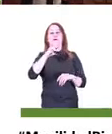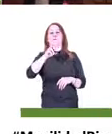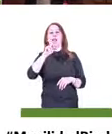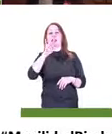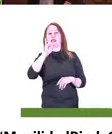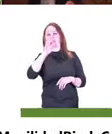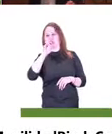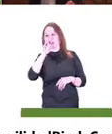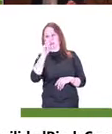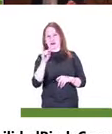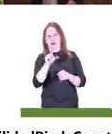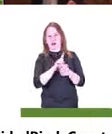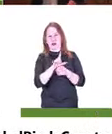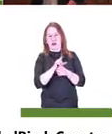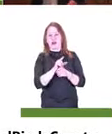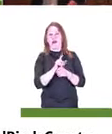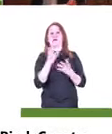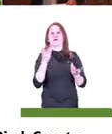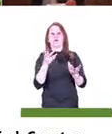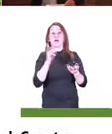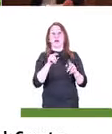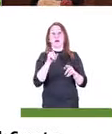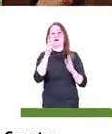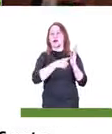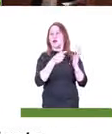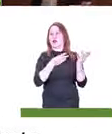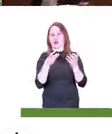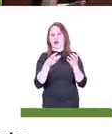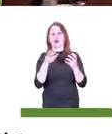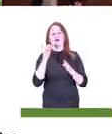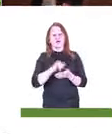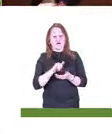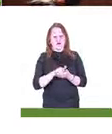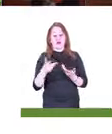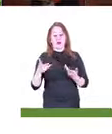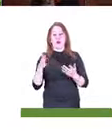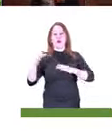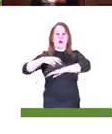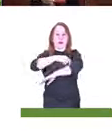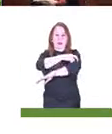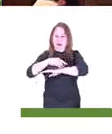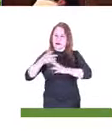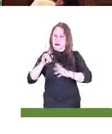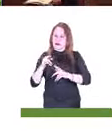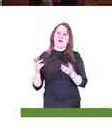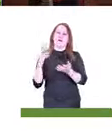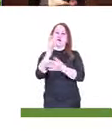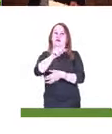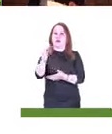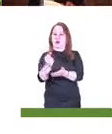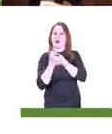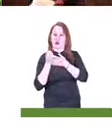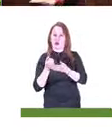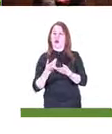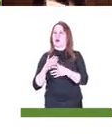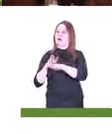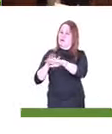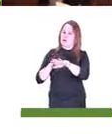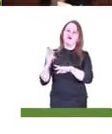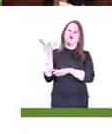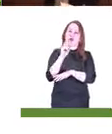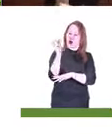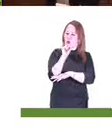seguir trabajando en este propósito de ayudar a que limpiemos los andenes, a que la gente nos ayude también con pedagogía a no parquearse